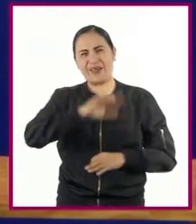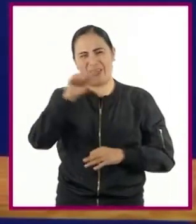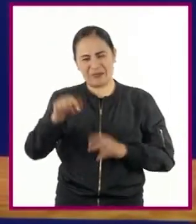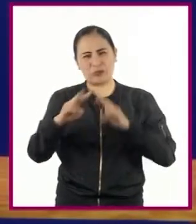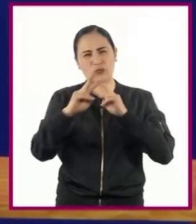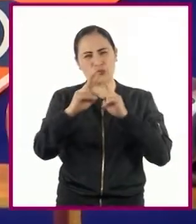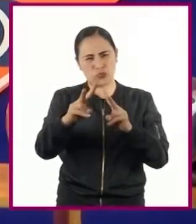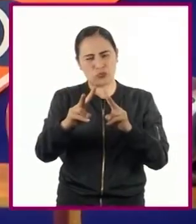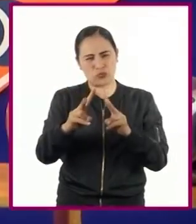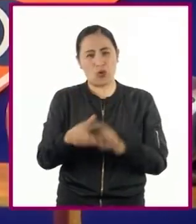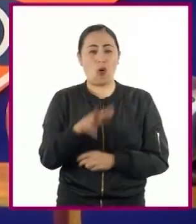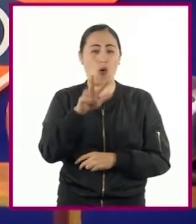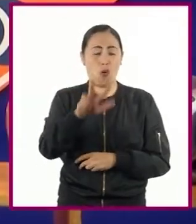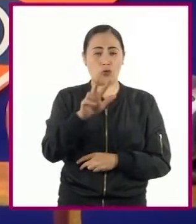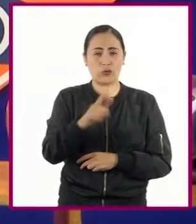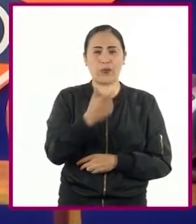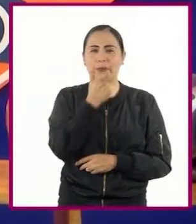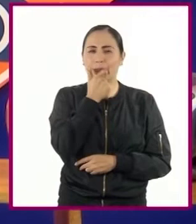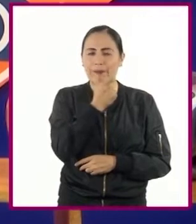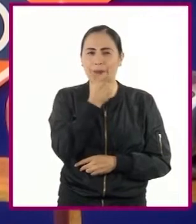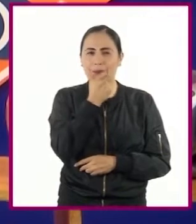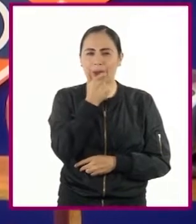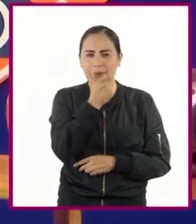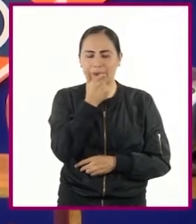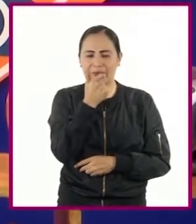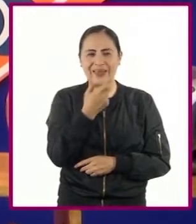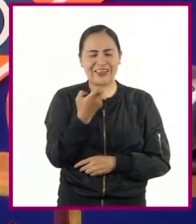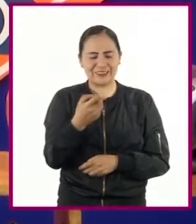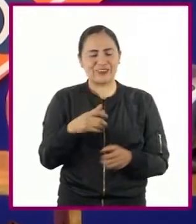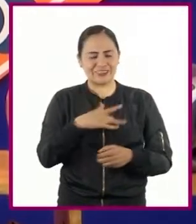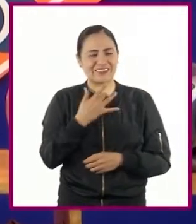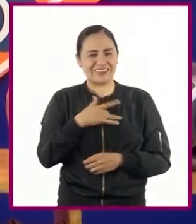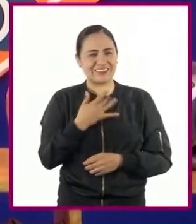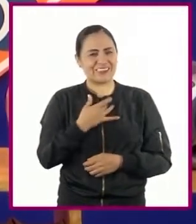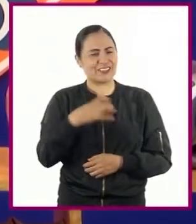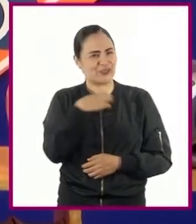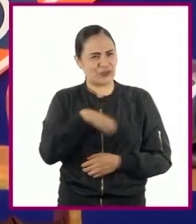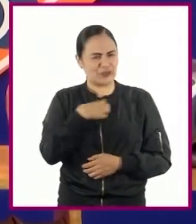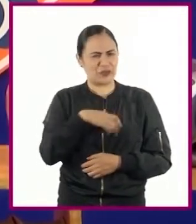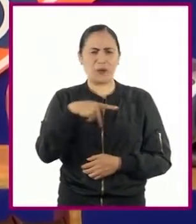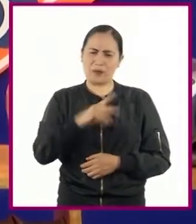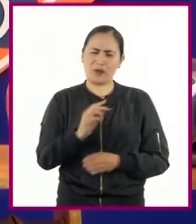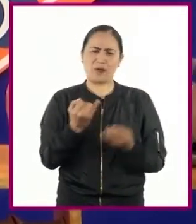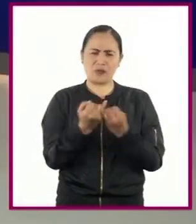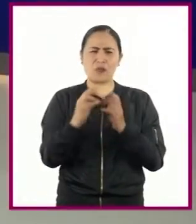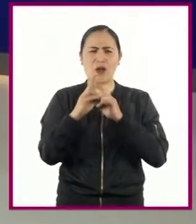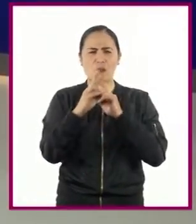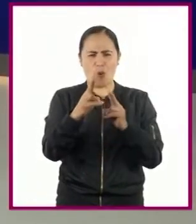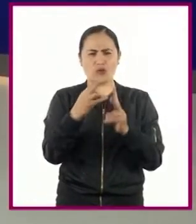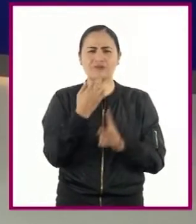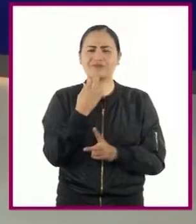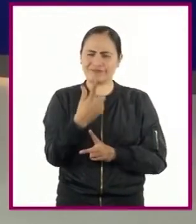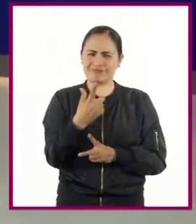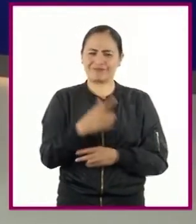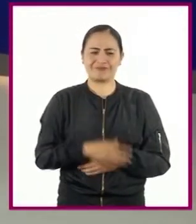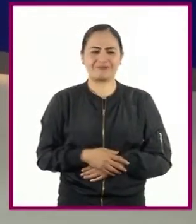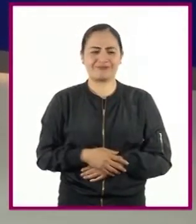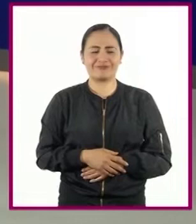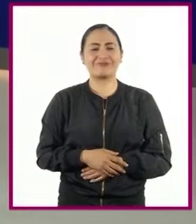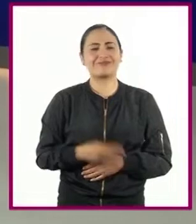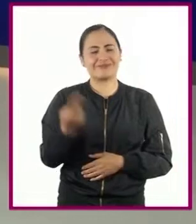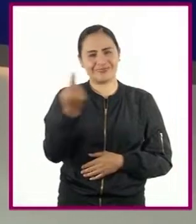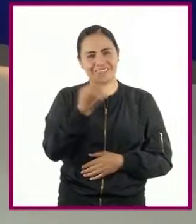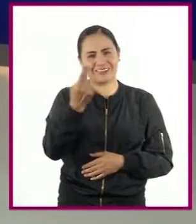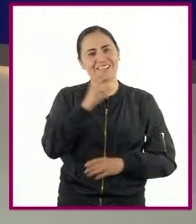Silbar. Refleja optimismo, pero también se traduce en el mejoramiento de la voz. 9.